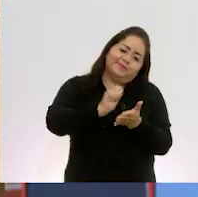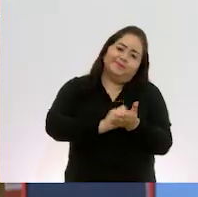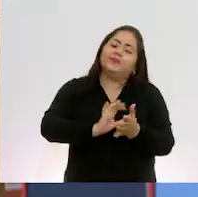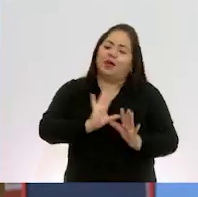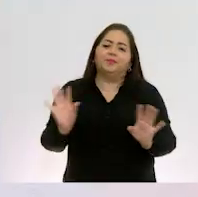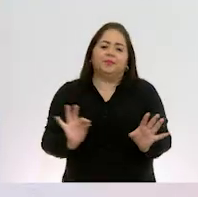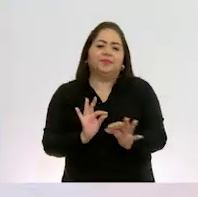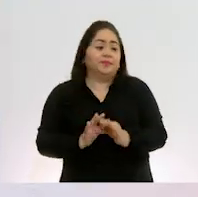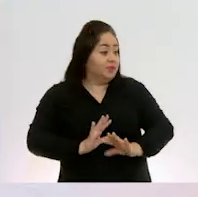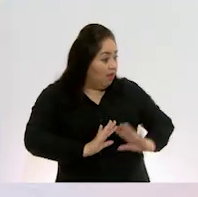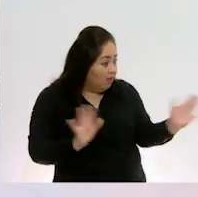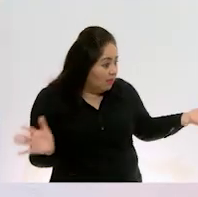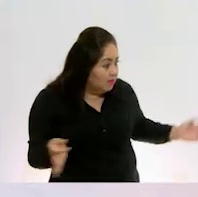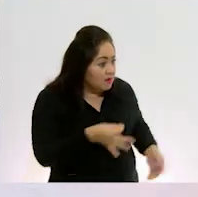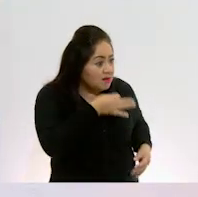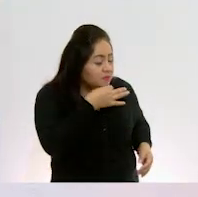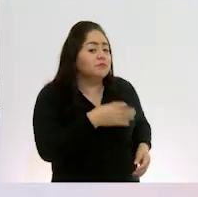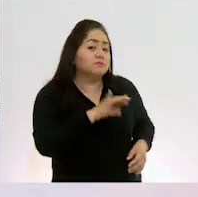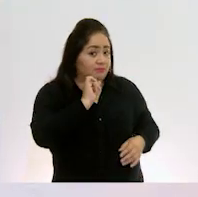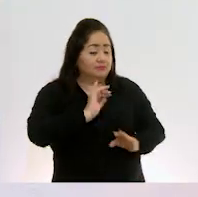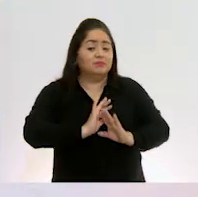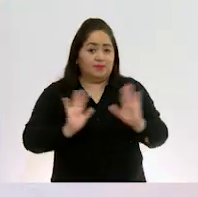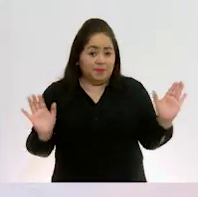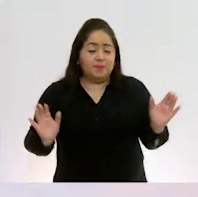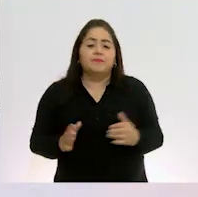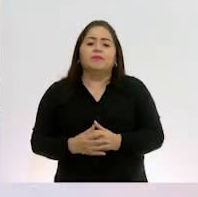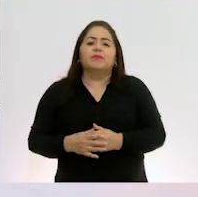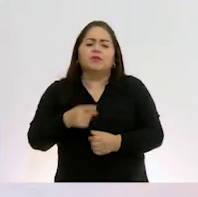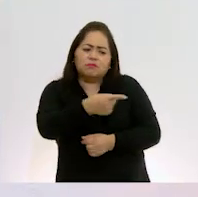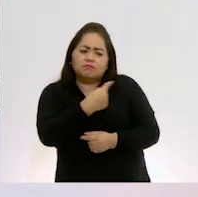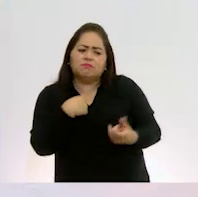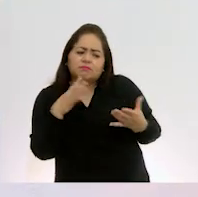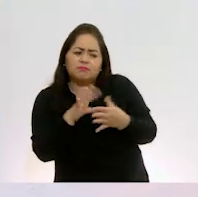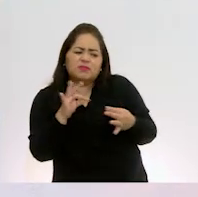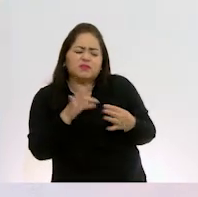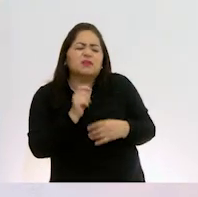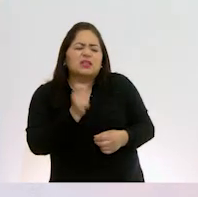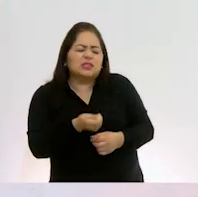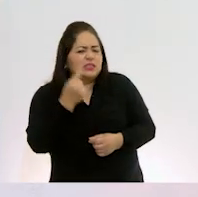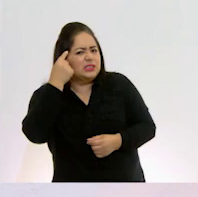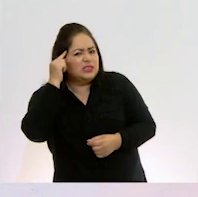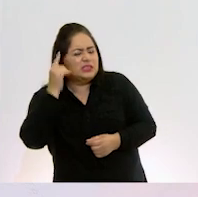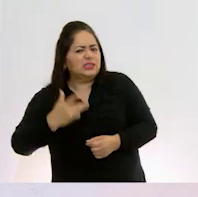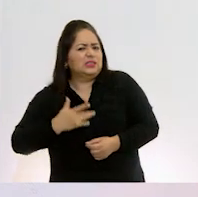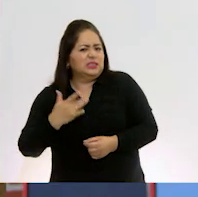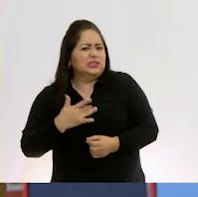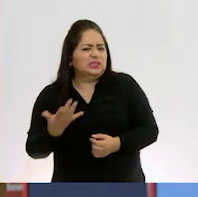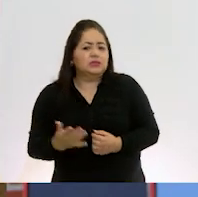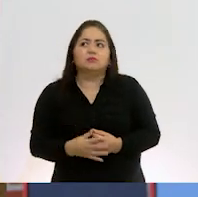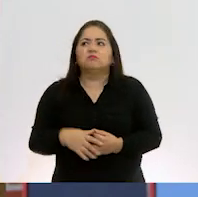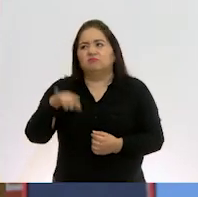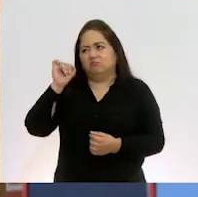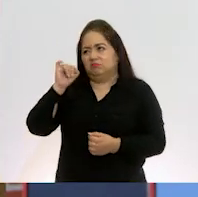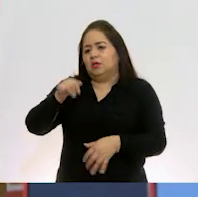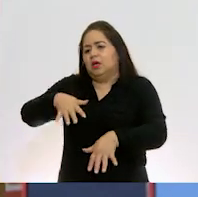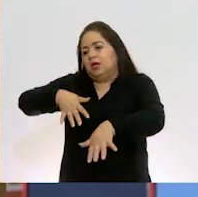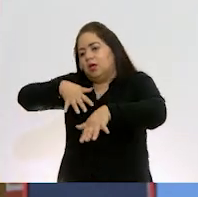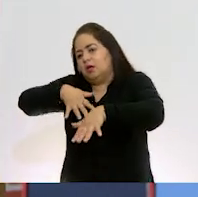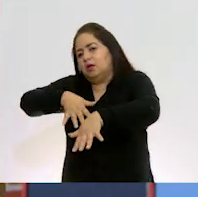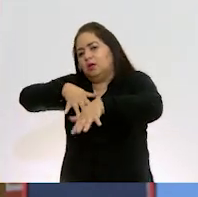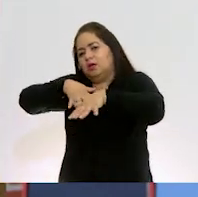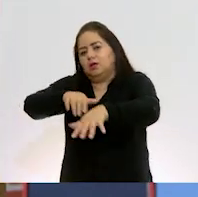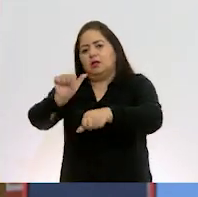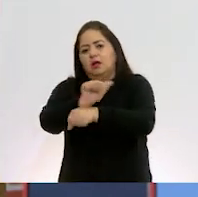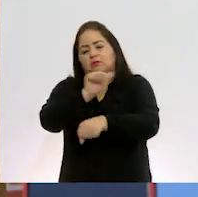Listo. ¿Ya? ¿Tan rápido? Ya. Ok. ¿Nos puedes compartir qué es lo que te hace sentir enojado? El tráfico. No